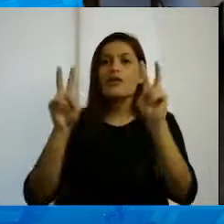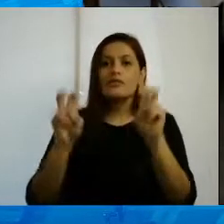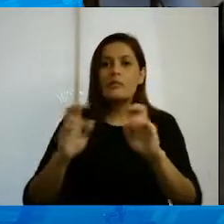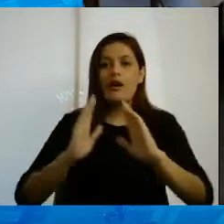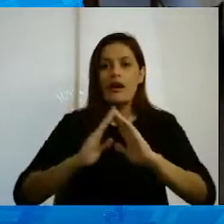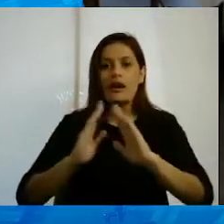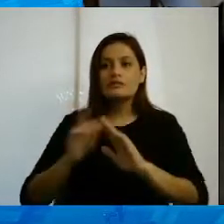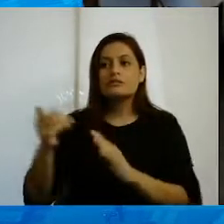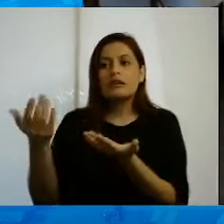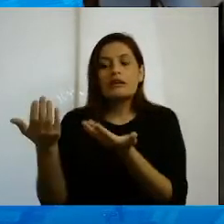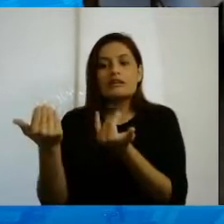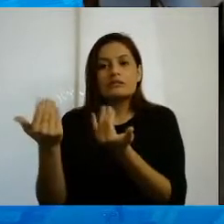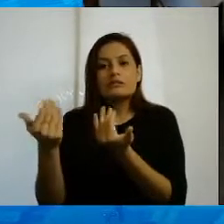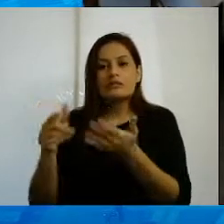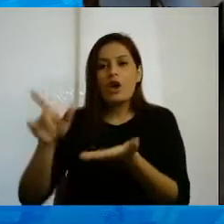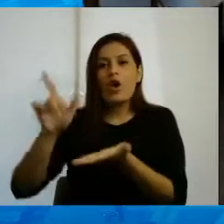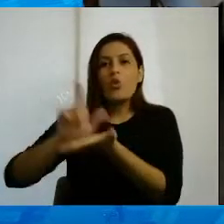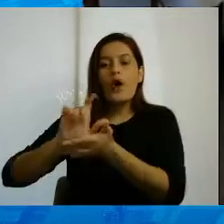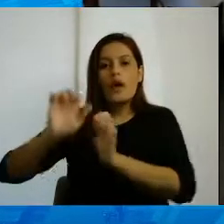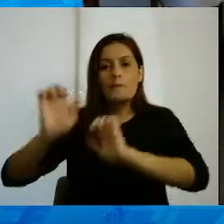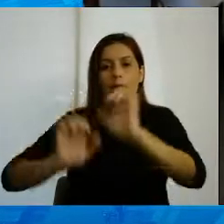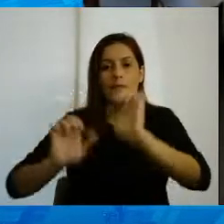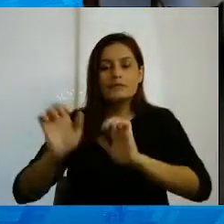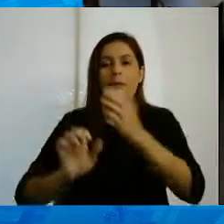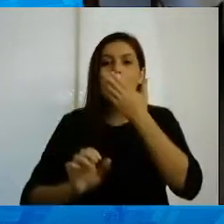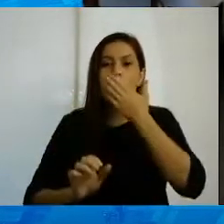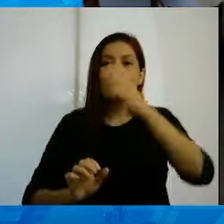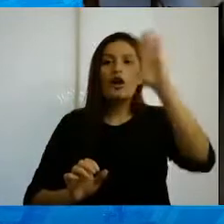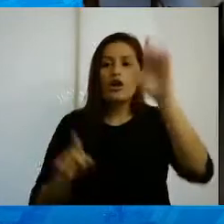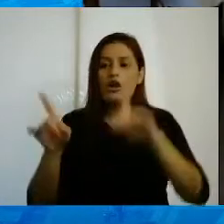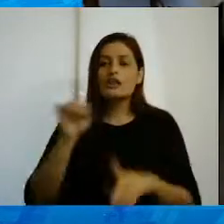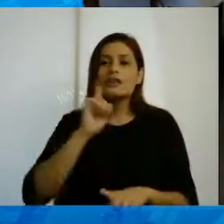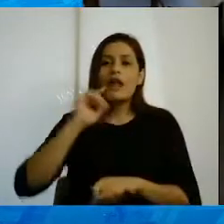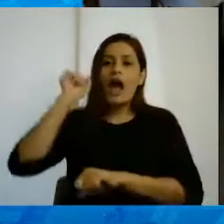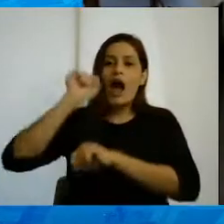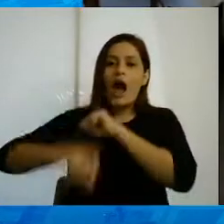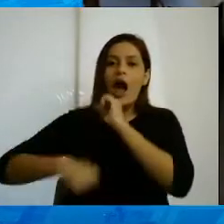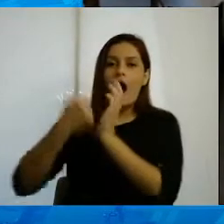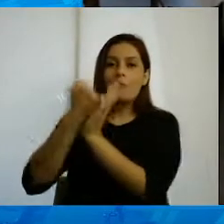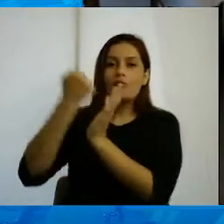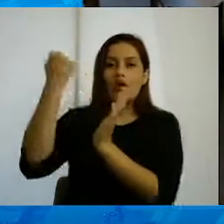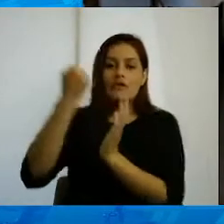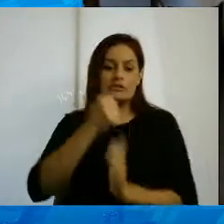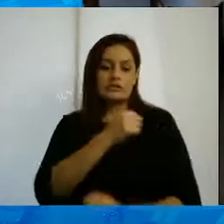que esta planta mejore, se amplíe, tenga la recepción de la Seremi, sea recibida también,